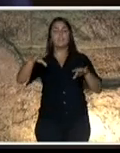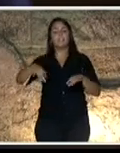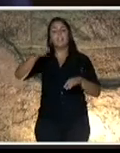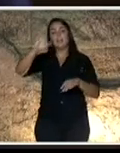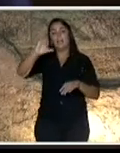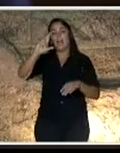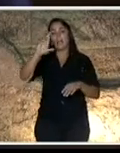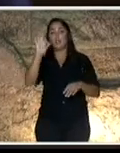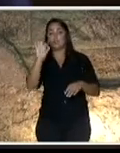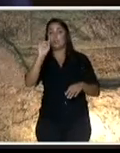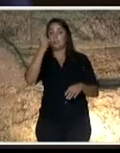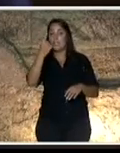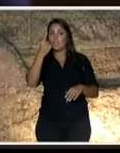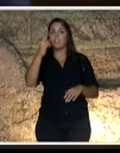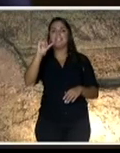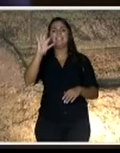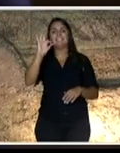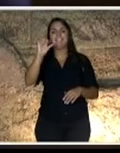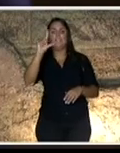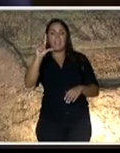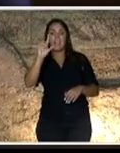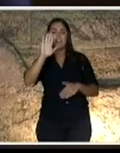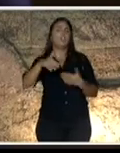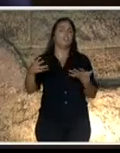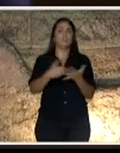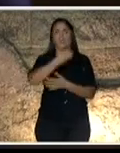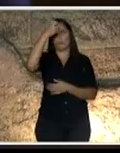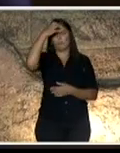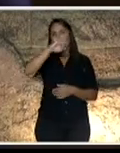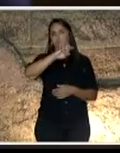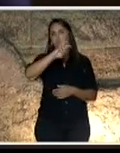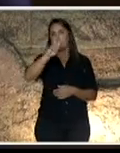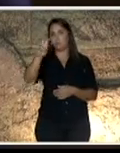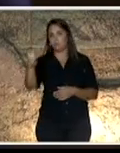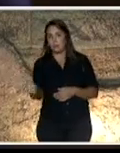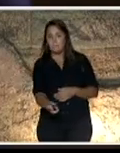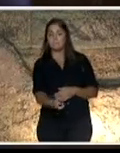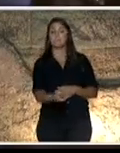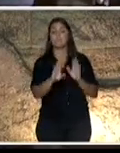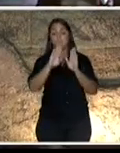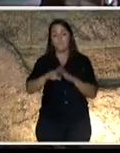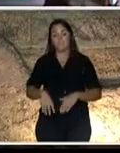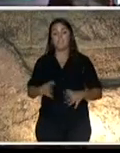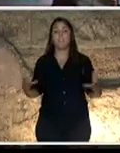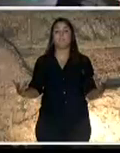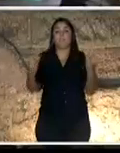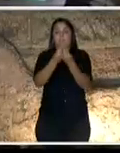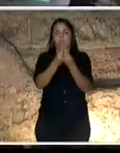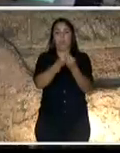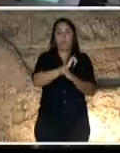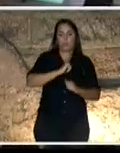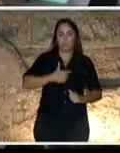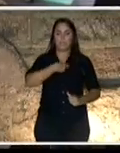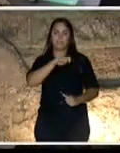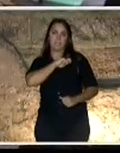Carlos I e Isabel, hasta Felipe II, uniendo territorialmente a estos dos países hermanos.